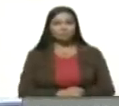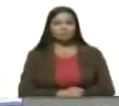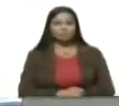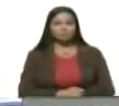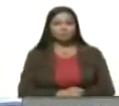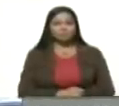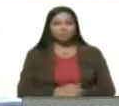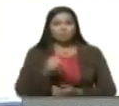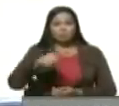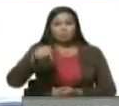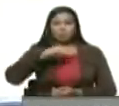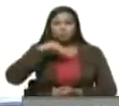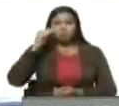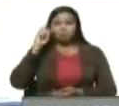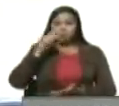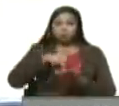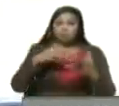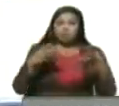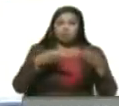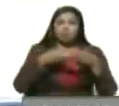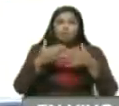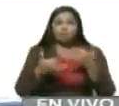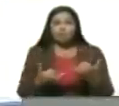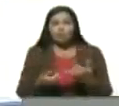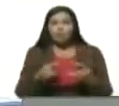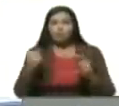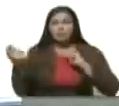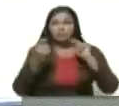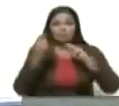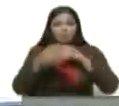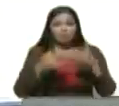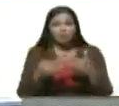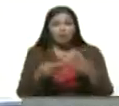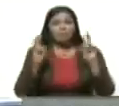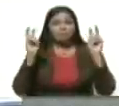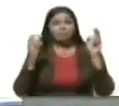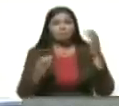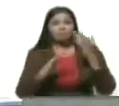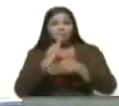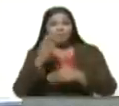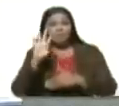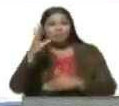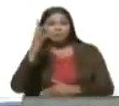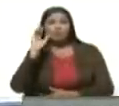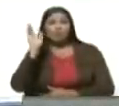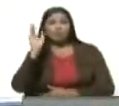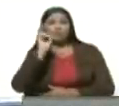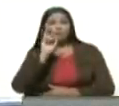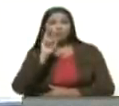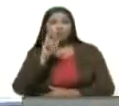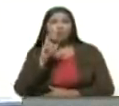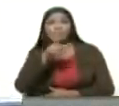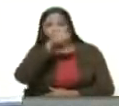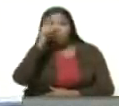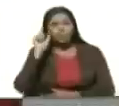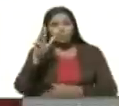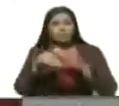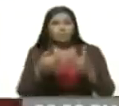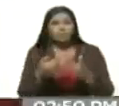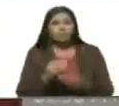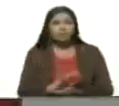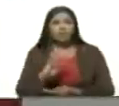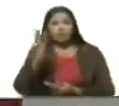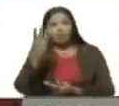Y hoy hemos estado aquí reunidos discutiendo temas fundamentales del quinto congreso del Partido Socialista Unido de Venezuela y del